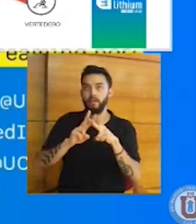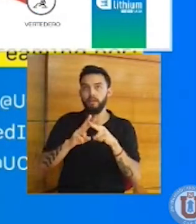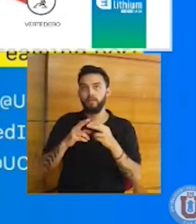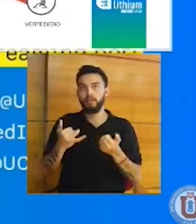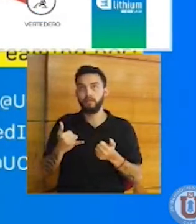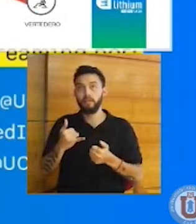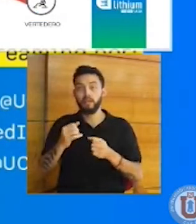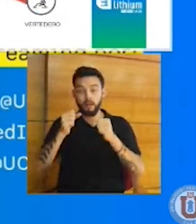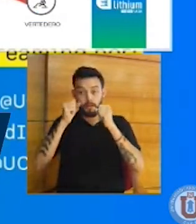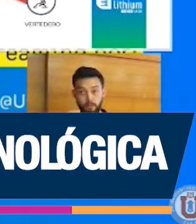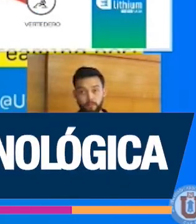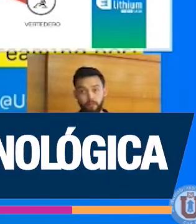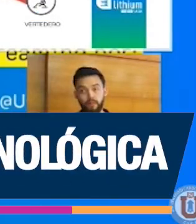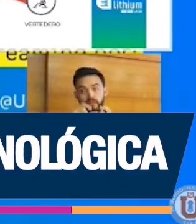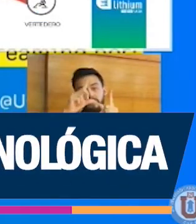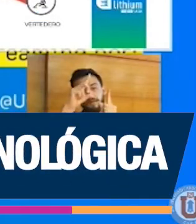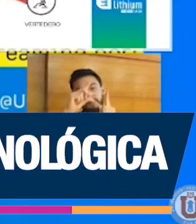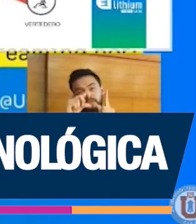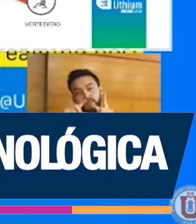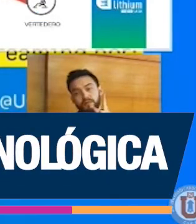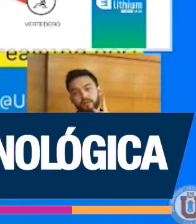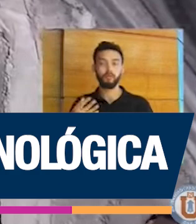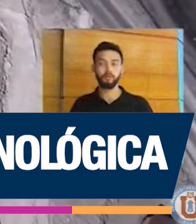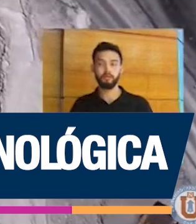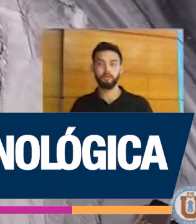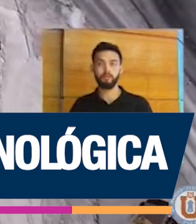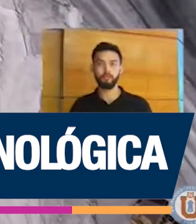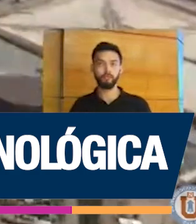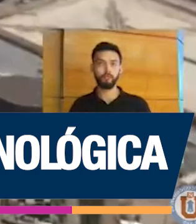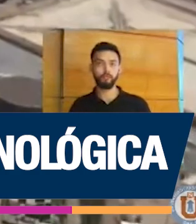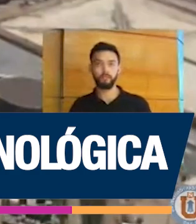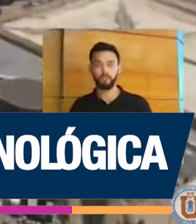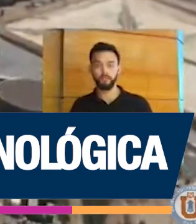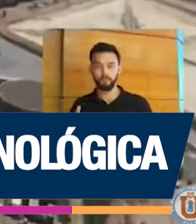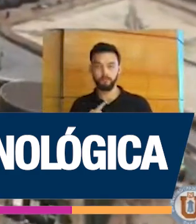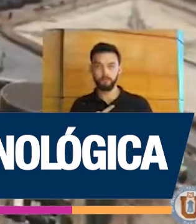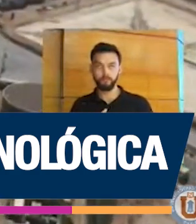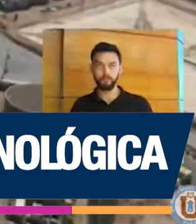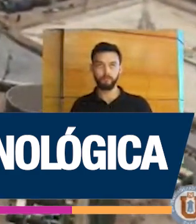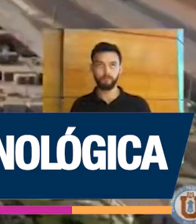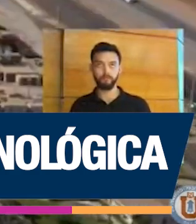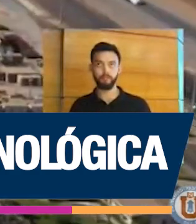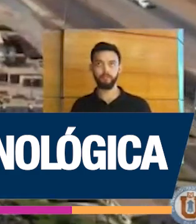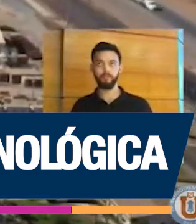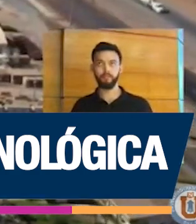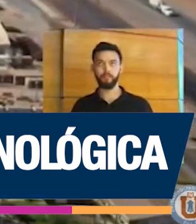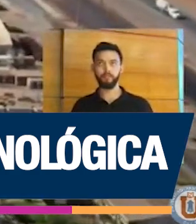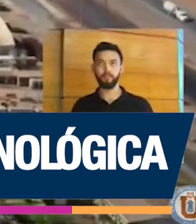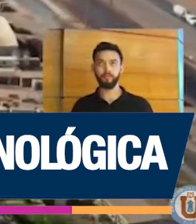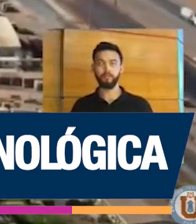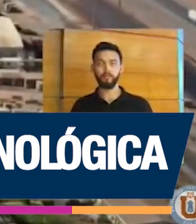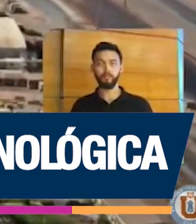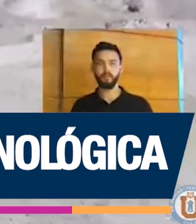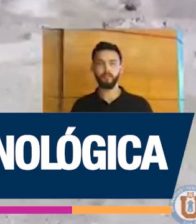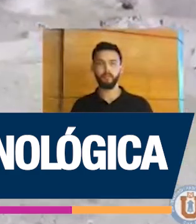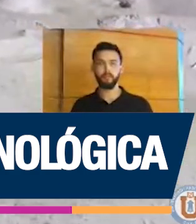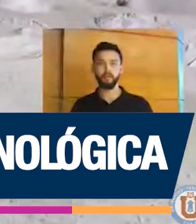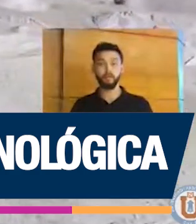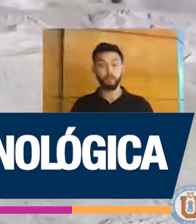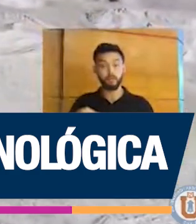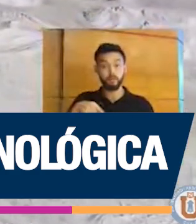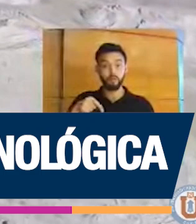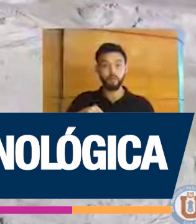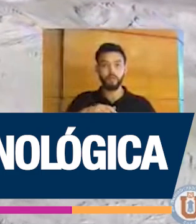por la empresa sqm en líder mundial en la producción de litio con alto valor agregado Busca convertirse en un centro de desarrollo tecnológico referente